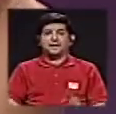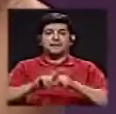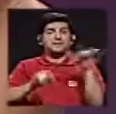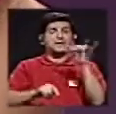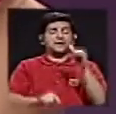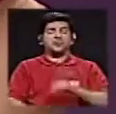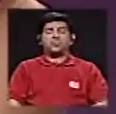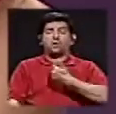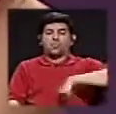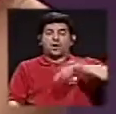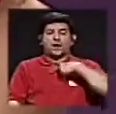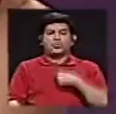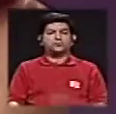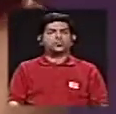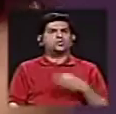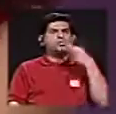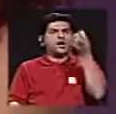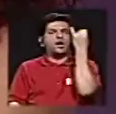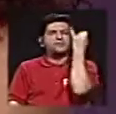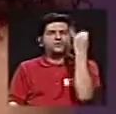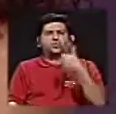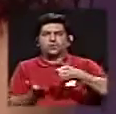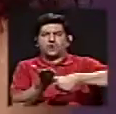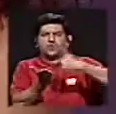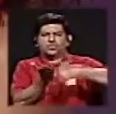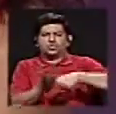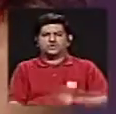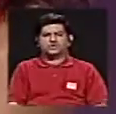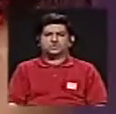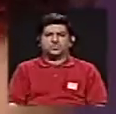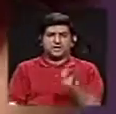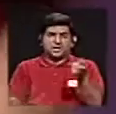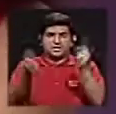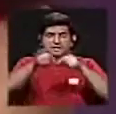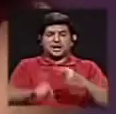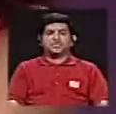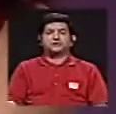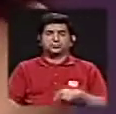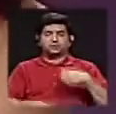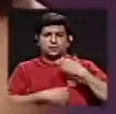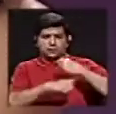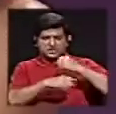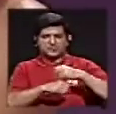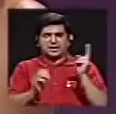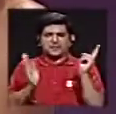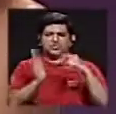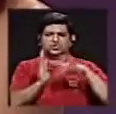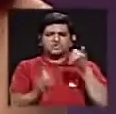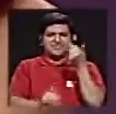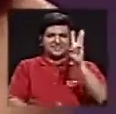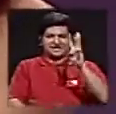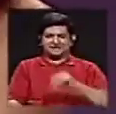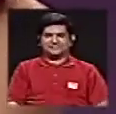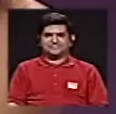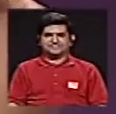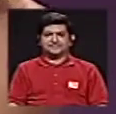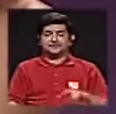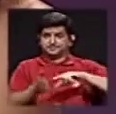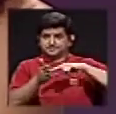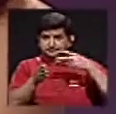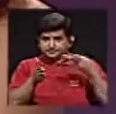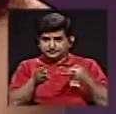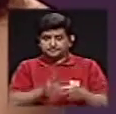nos abre enormes perspectivas para las elecciones municipales del 2016 y verdad es decir